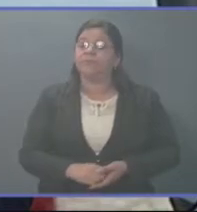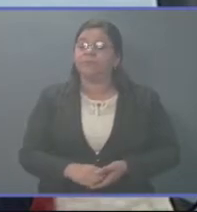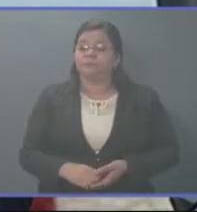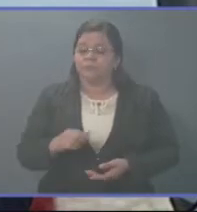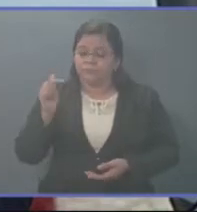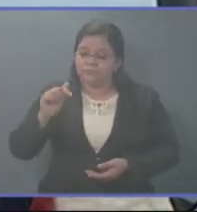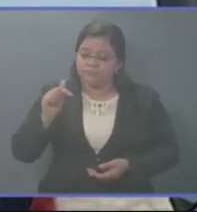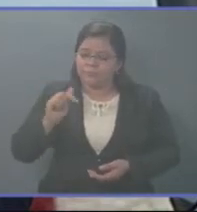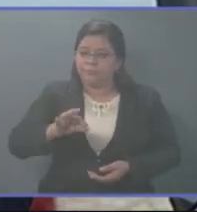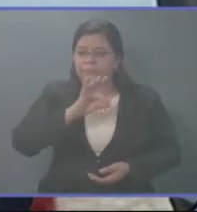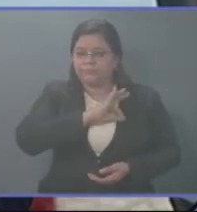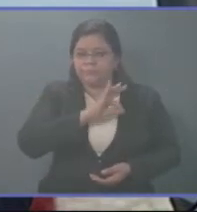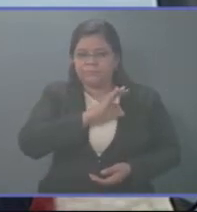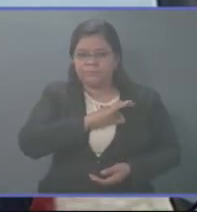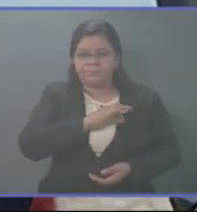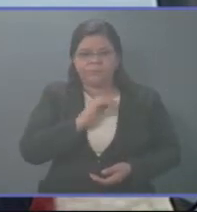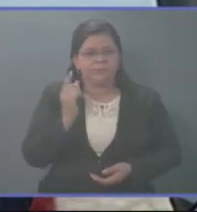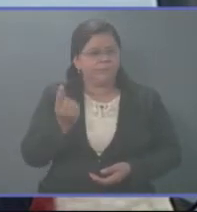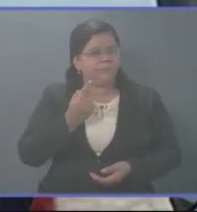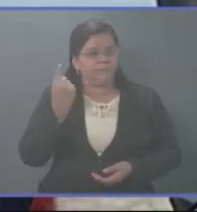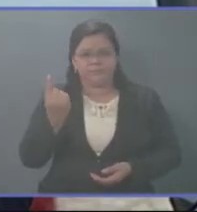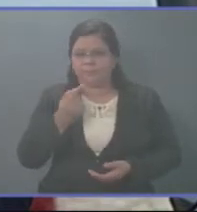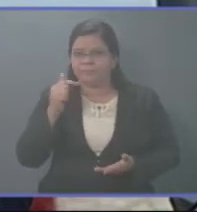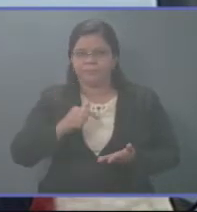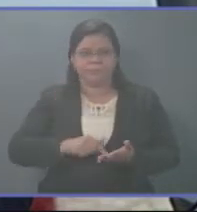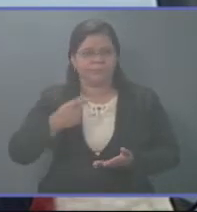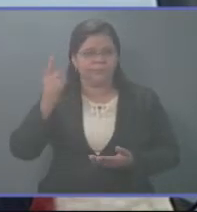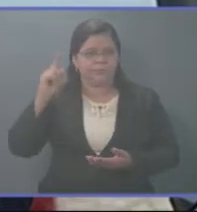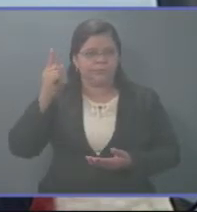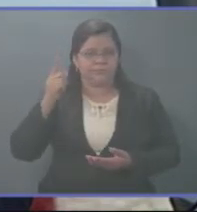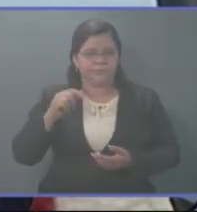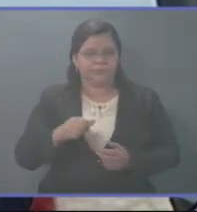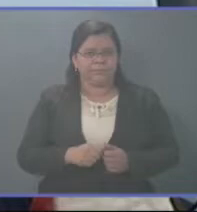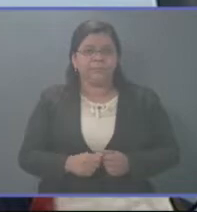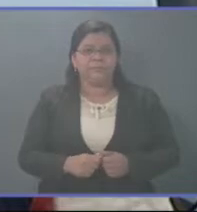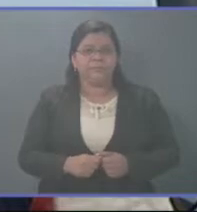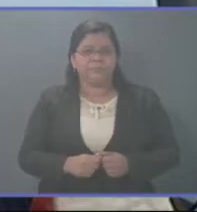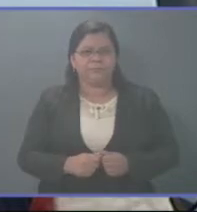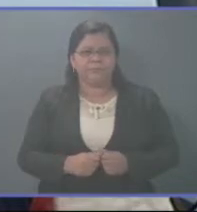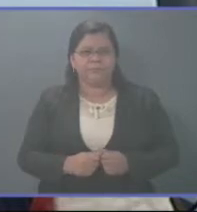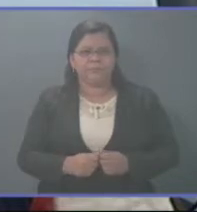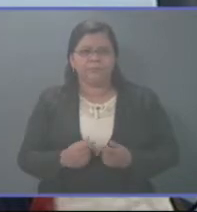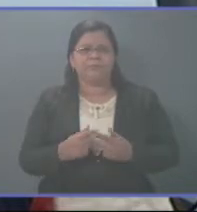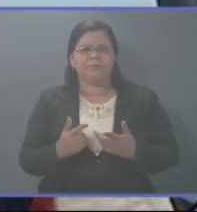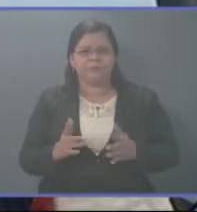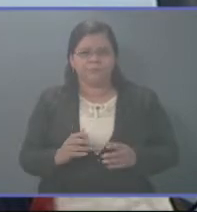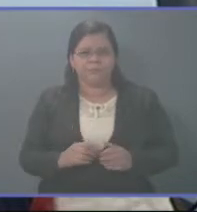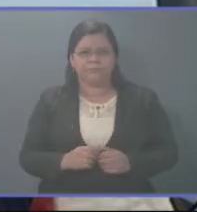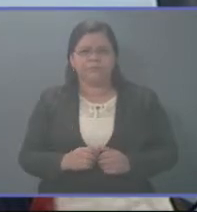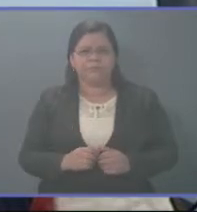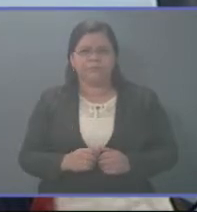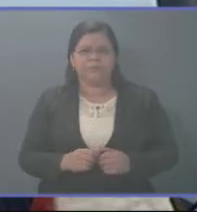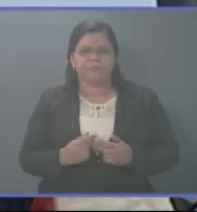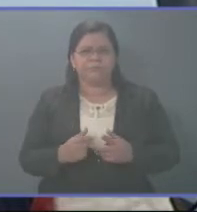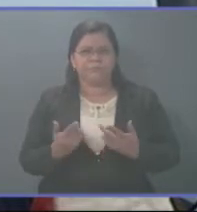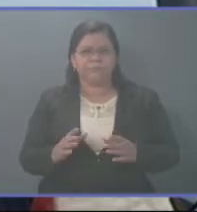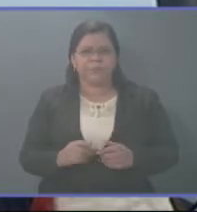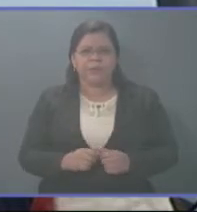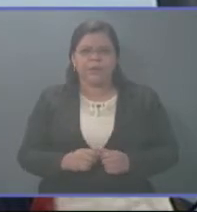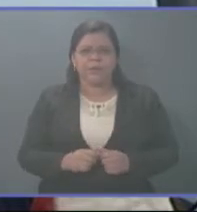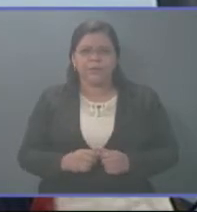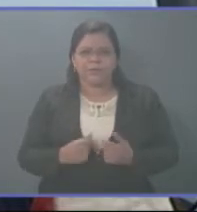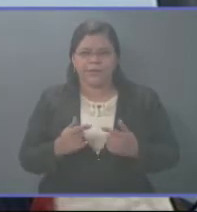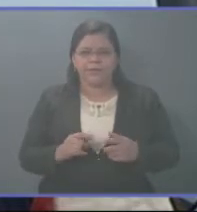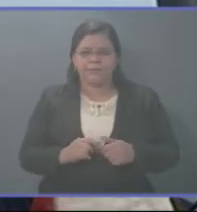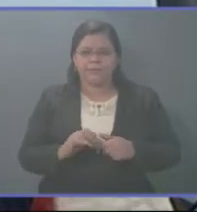este beneficio no solo es para estos docentes, este beneficio trasciende, porque va también el beneficio